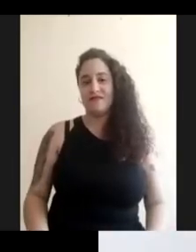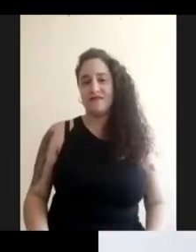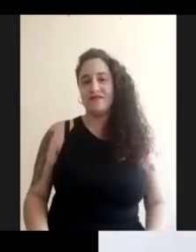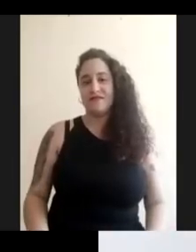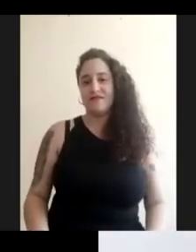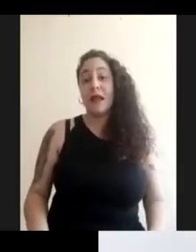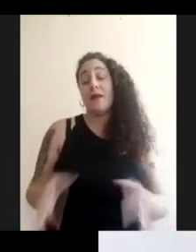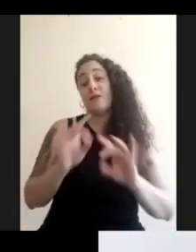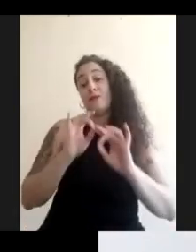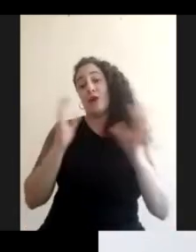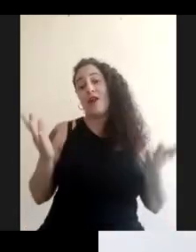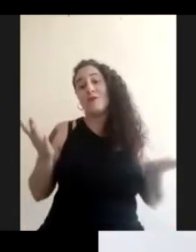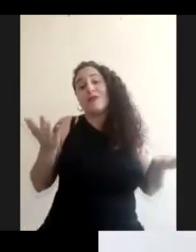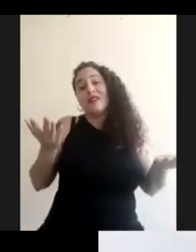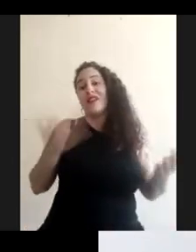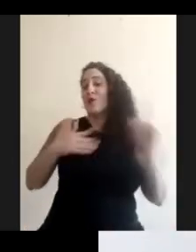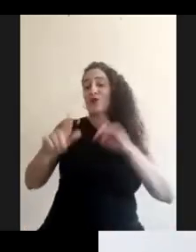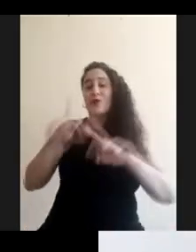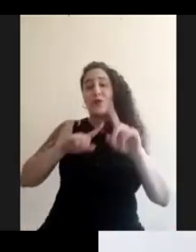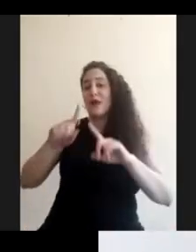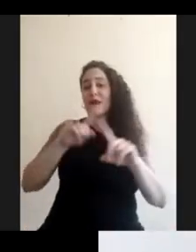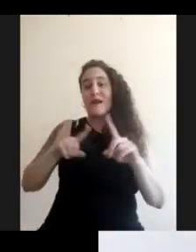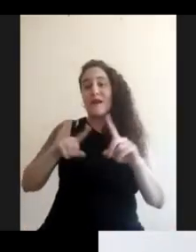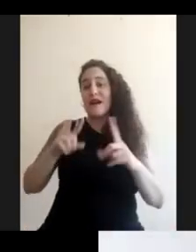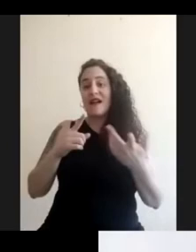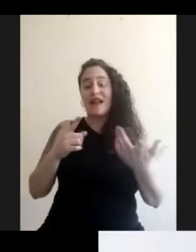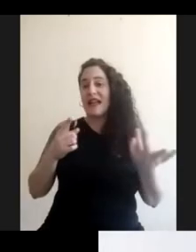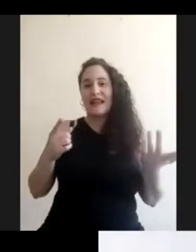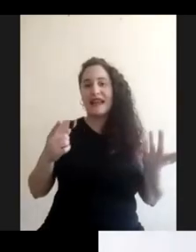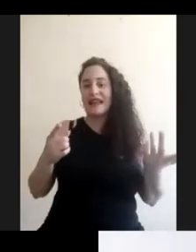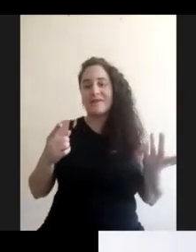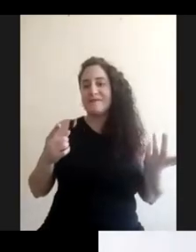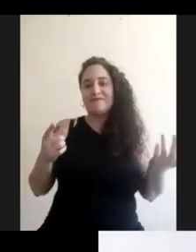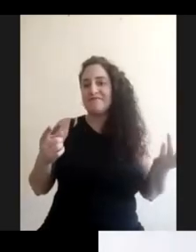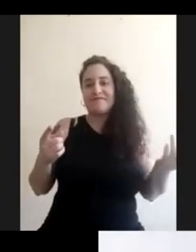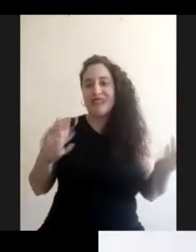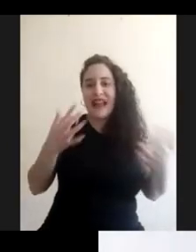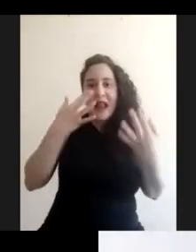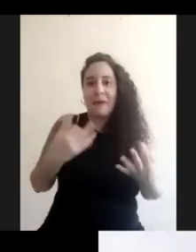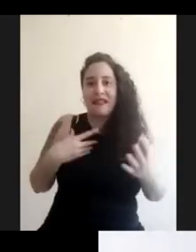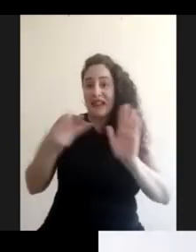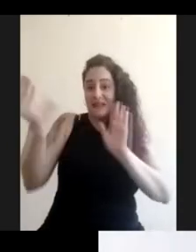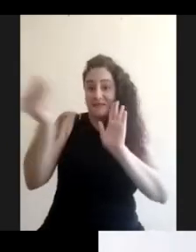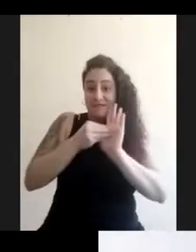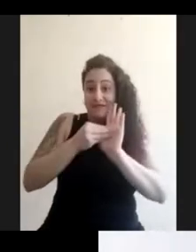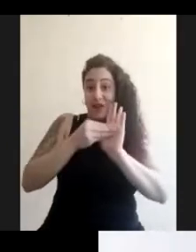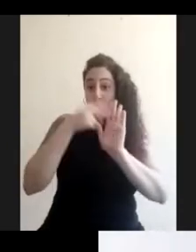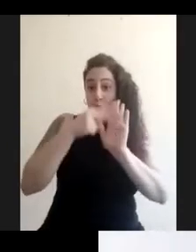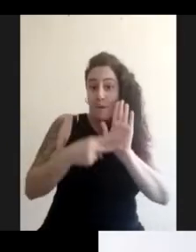Pero claro, nuestro problema es que ni siquiera salimos en la normativa educativa,